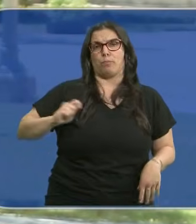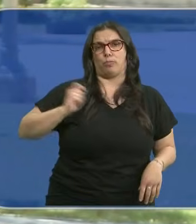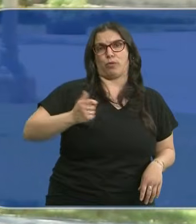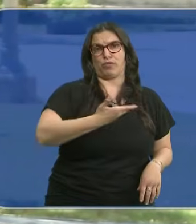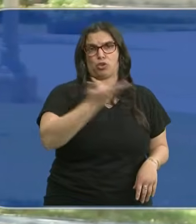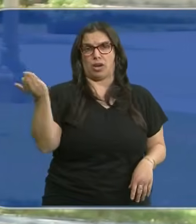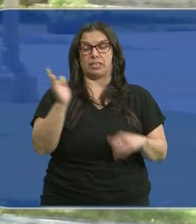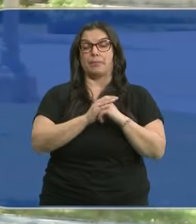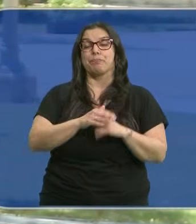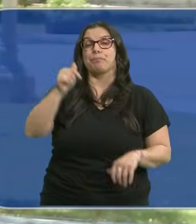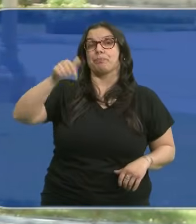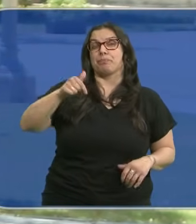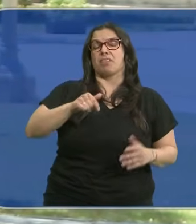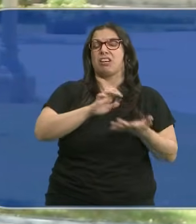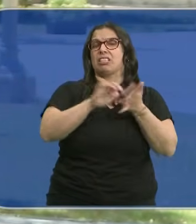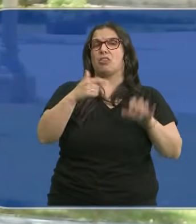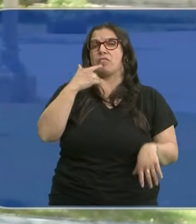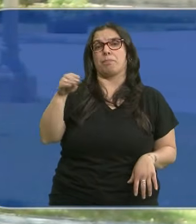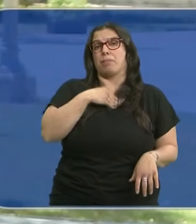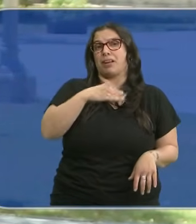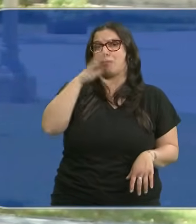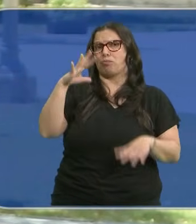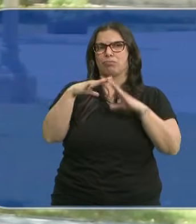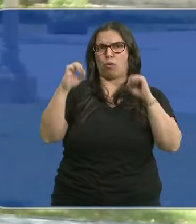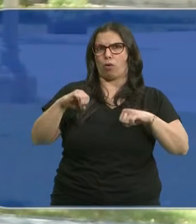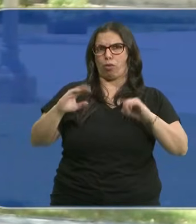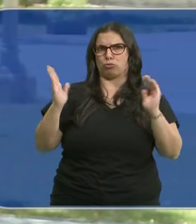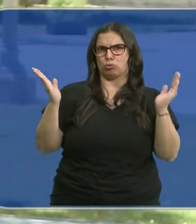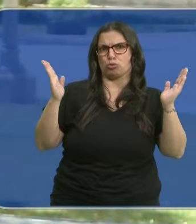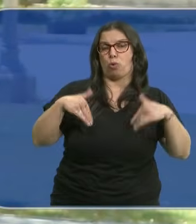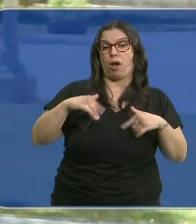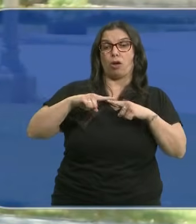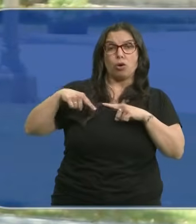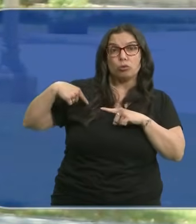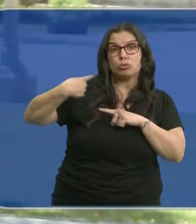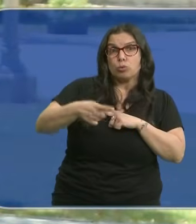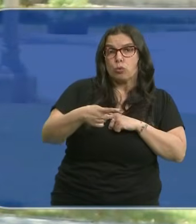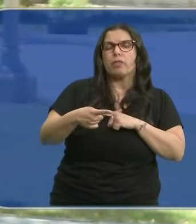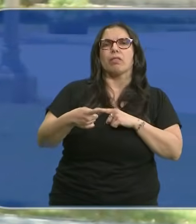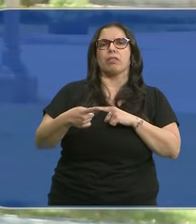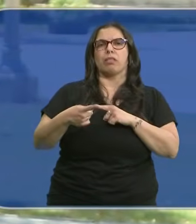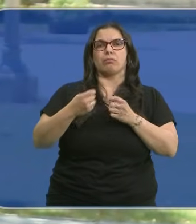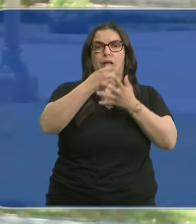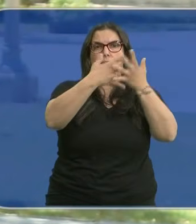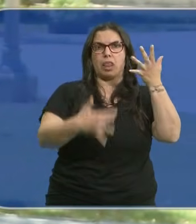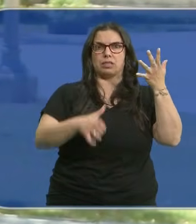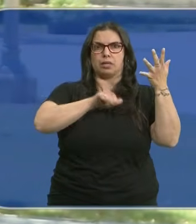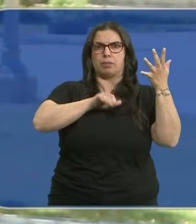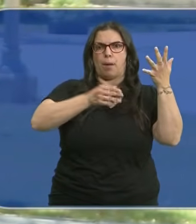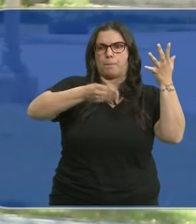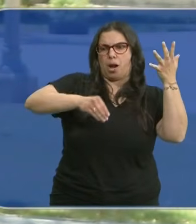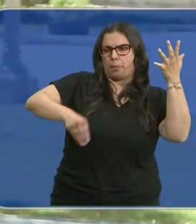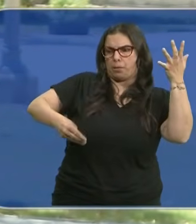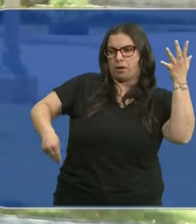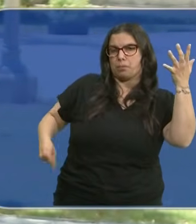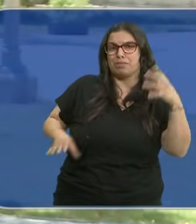profesionales. Desde Castilla y León lamentan esa falta de acuerdo que se está traduciendo en un aumento de las listas de espera por